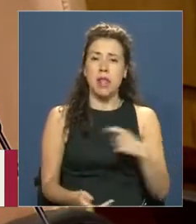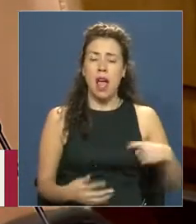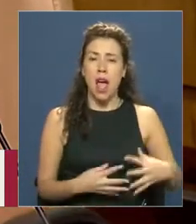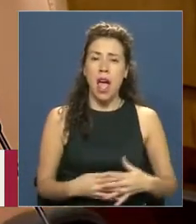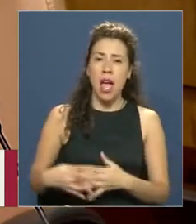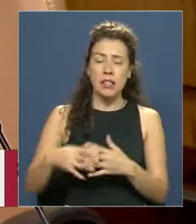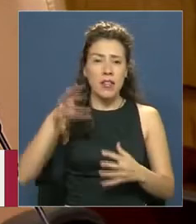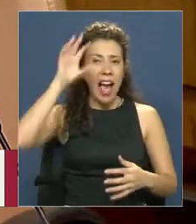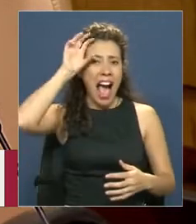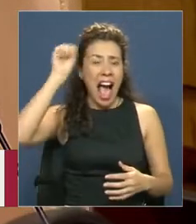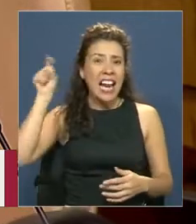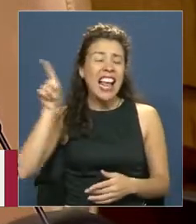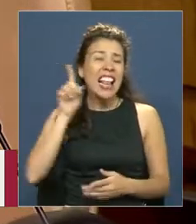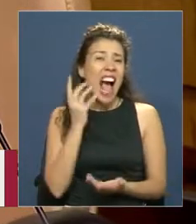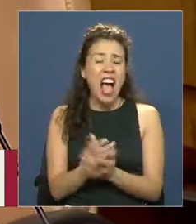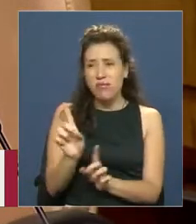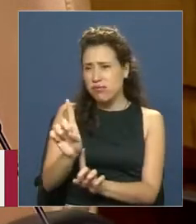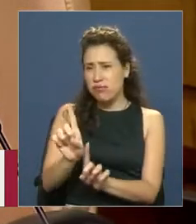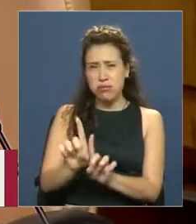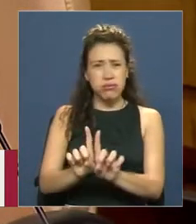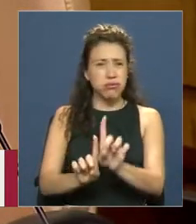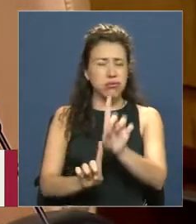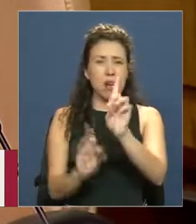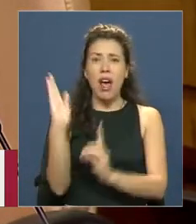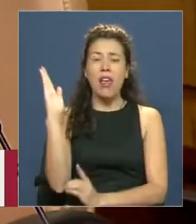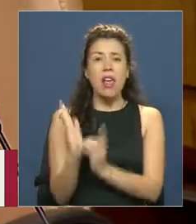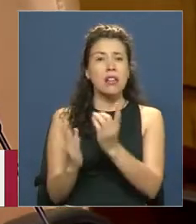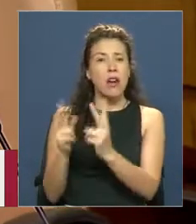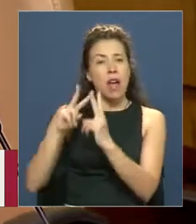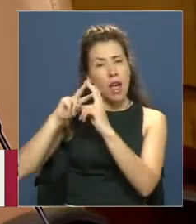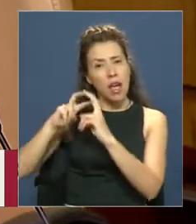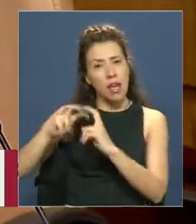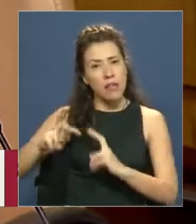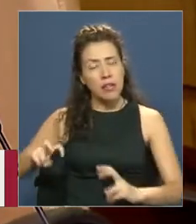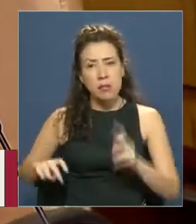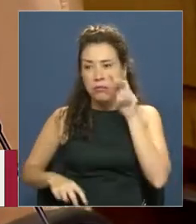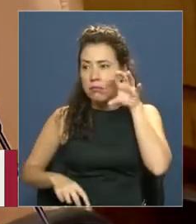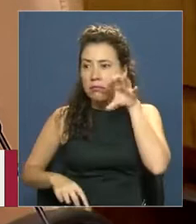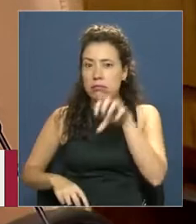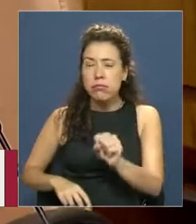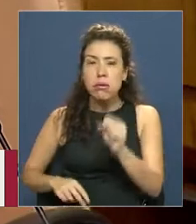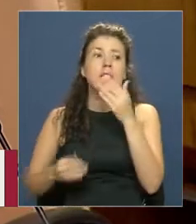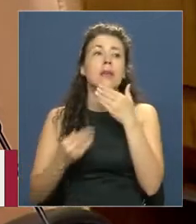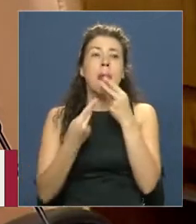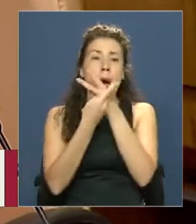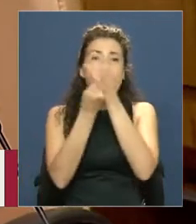incluso Argentina al lado, nos llevan años luz en avance en relación a la investigación, al diagnóstico y a la